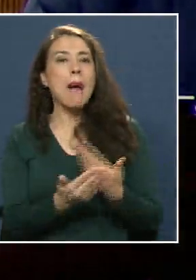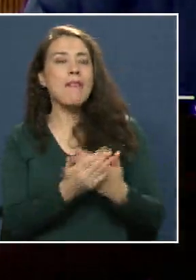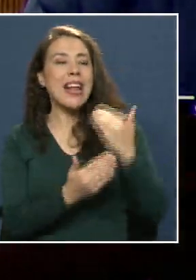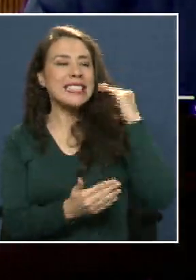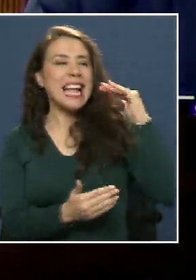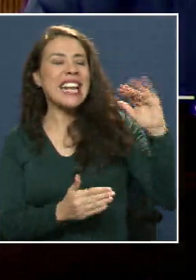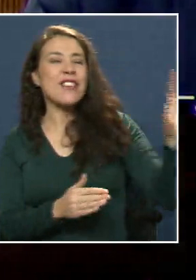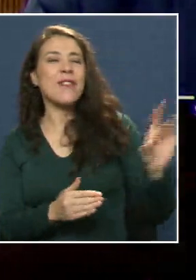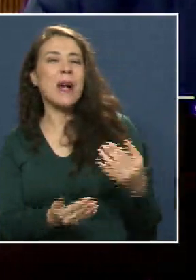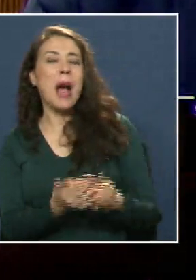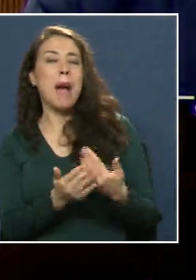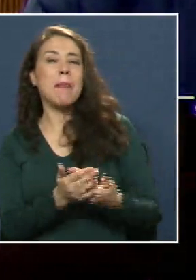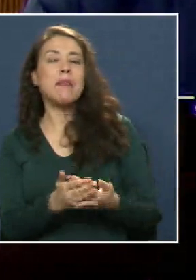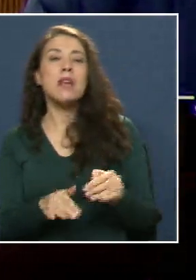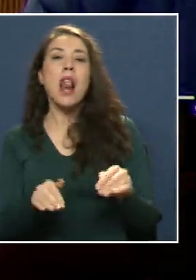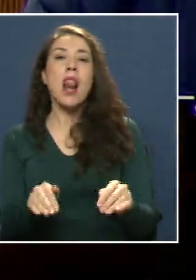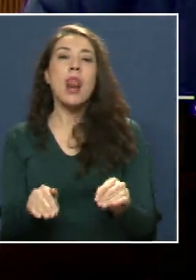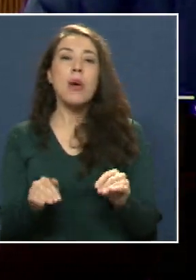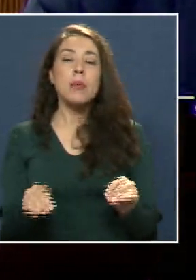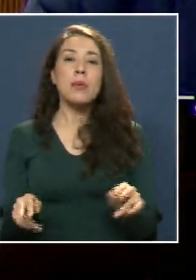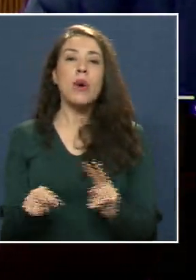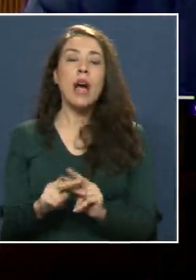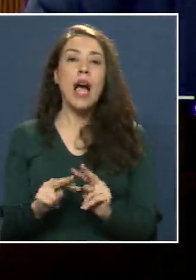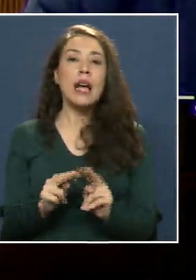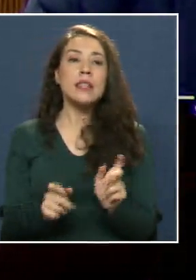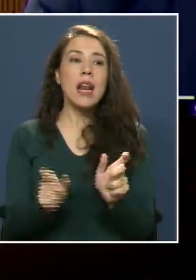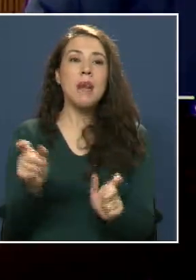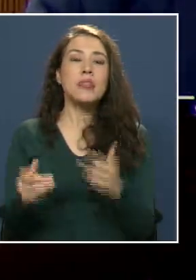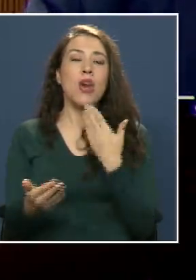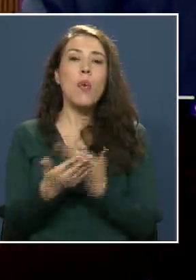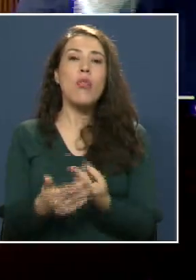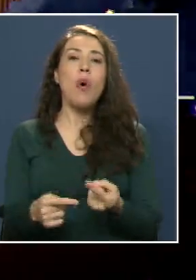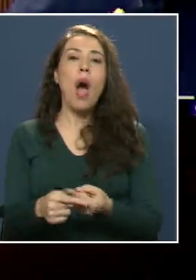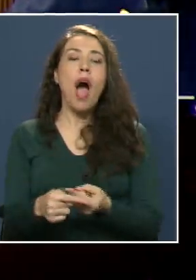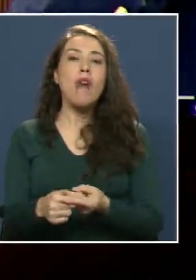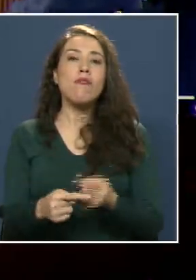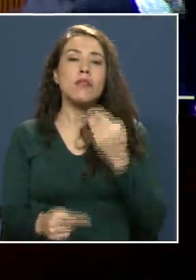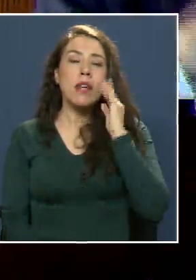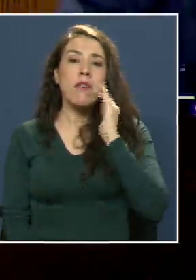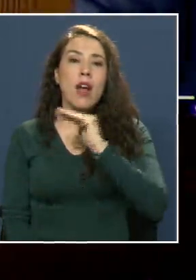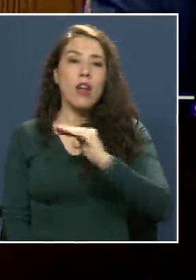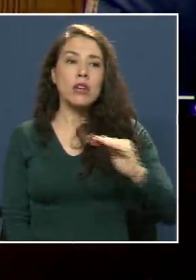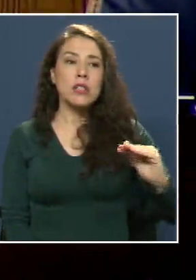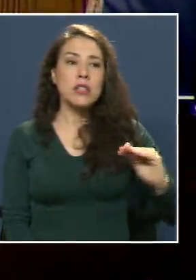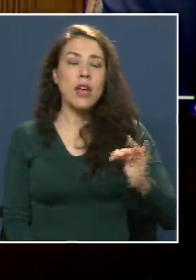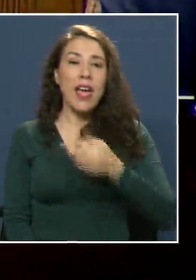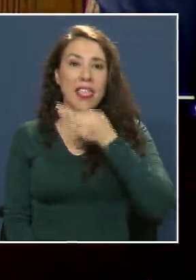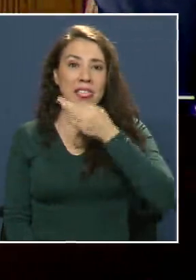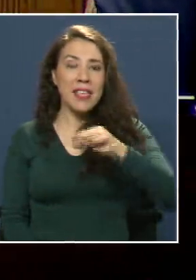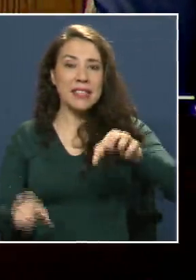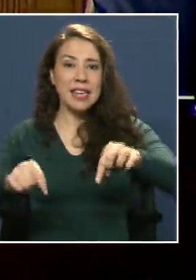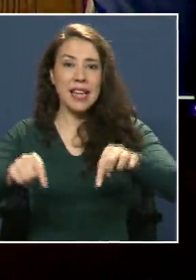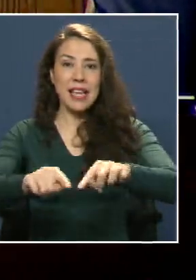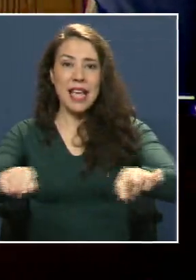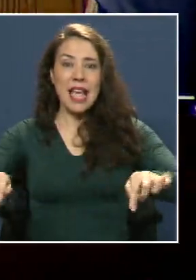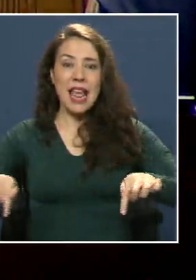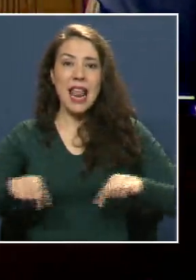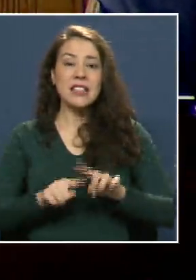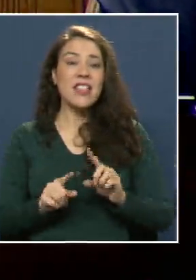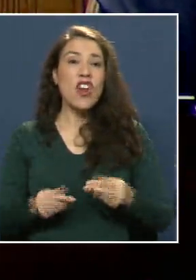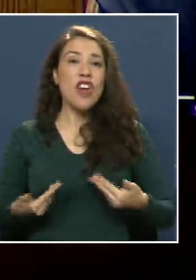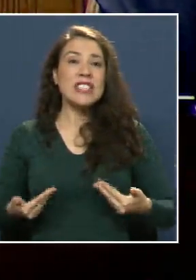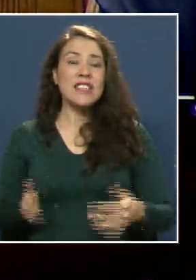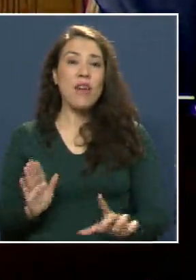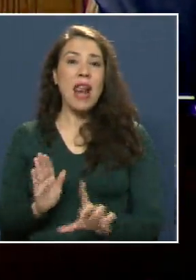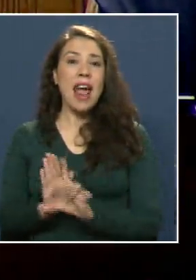medios, que es exactamente lo que hacen aquellos que han abusado contra los niños. Decir en esta misma sala que no sirve de nada una